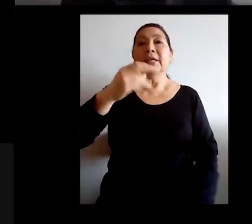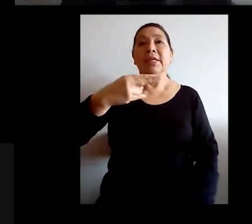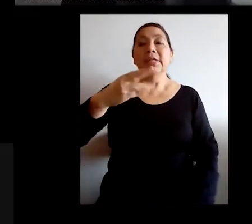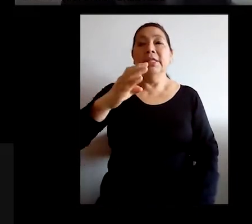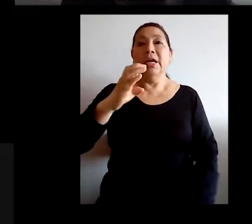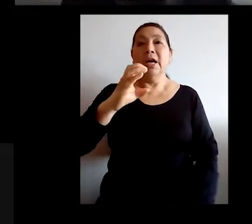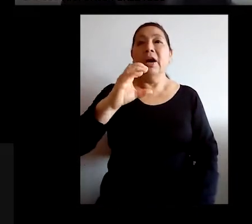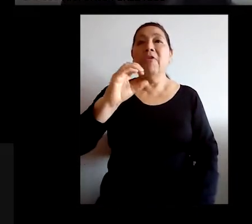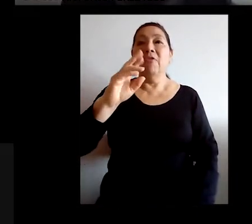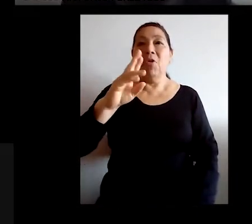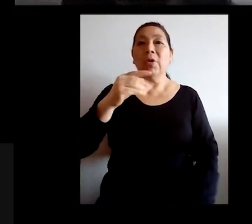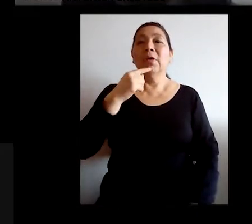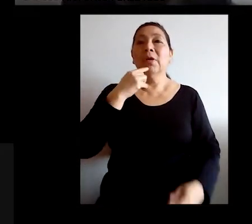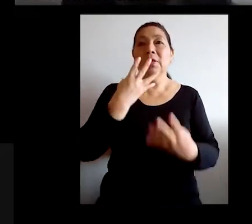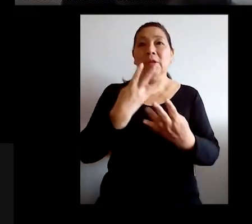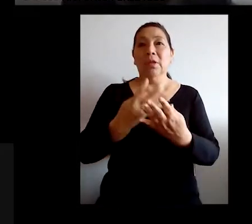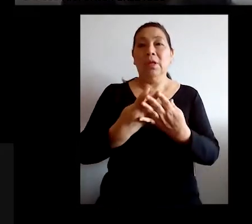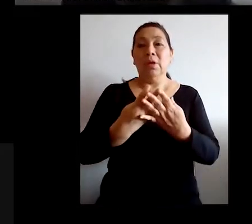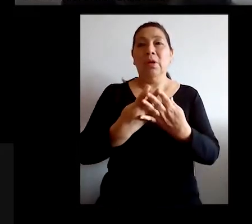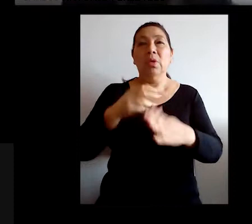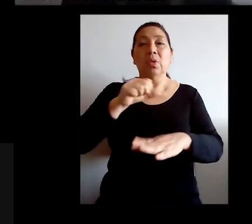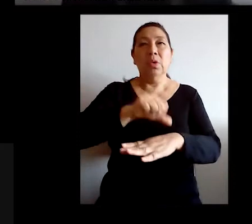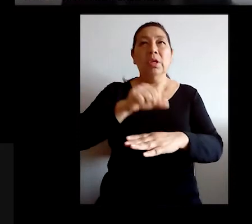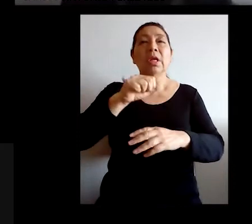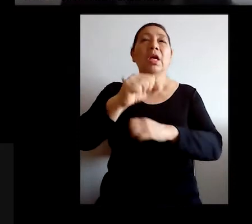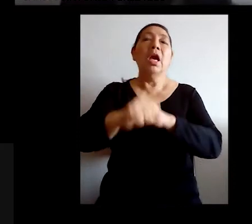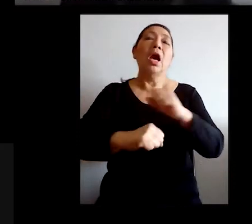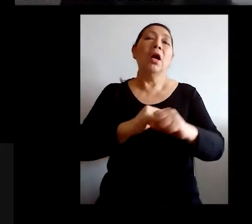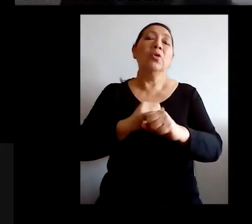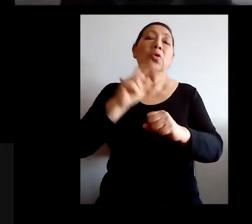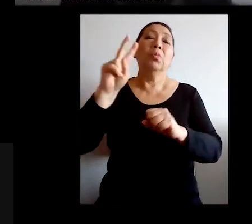actualmente recluido en el penal de Huaraz desde junio de